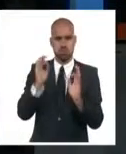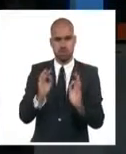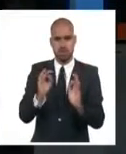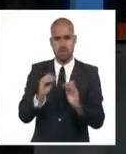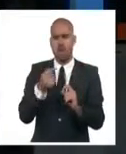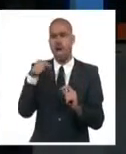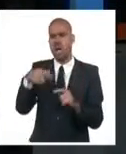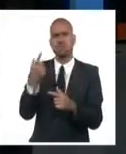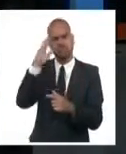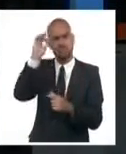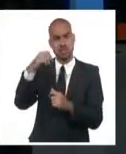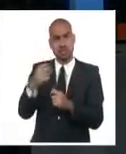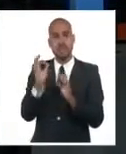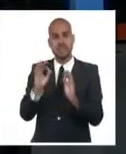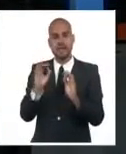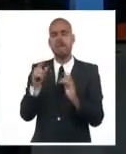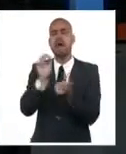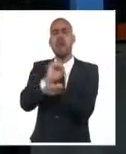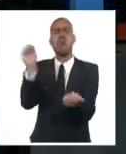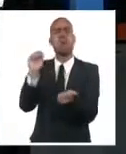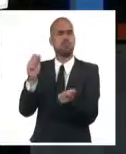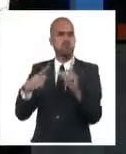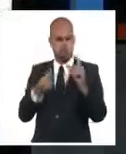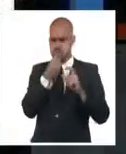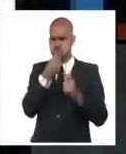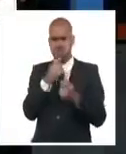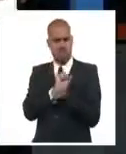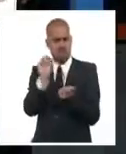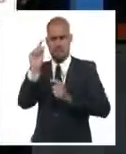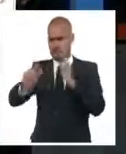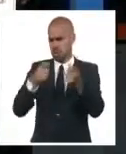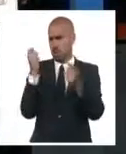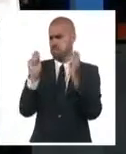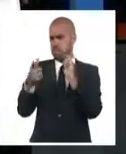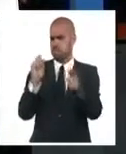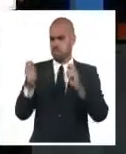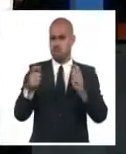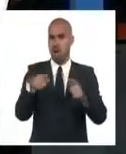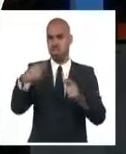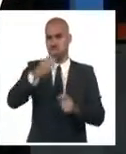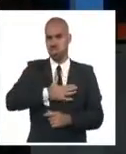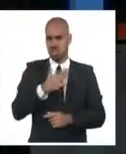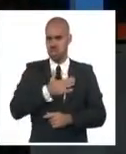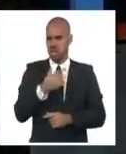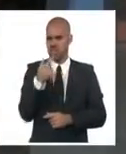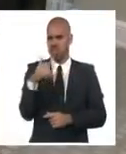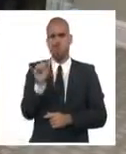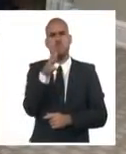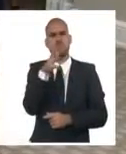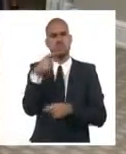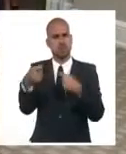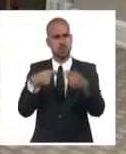país donde la libre tenencia de armas de fuego es tanto un derecho constitucional como un negocio.